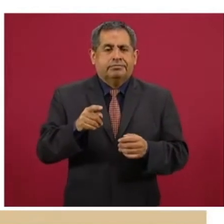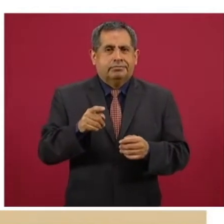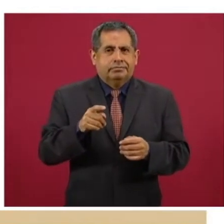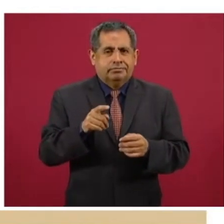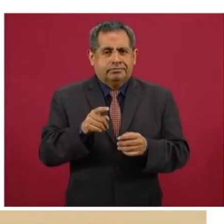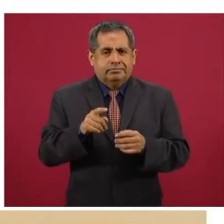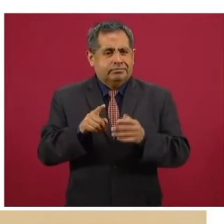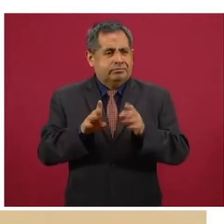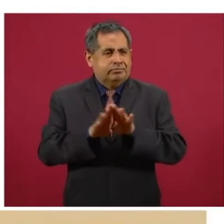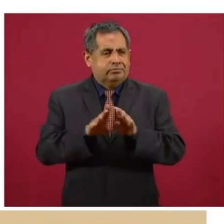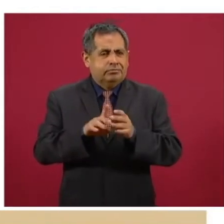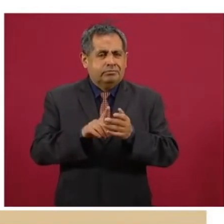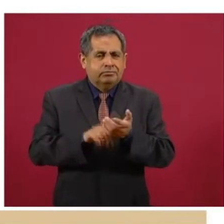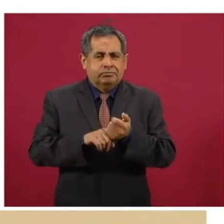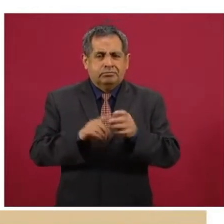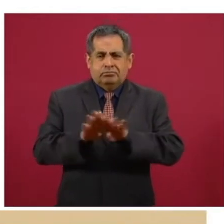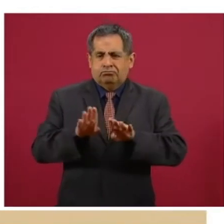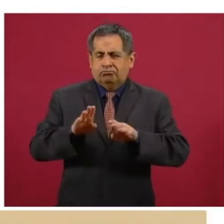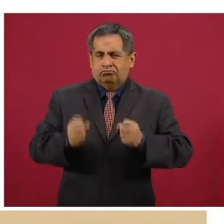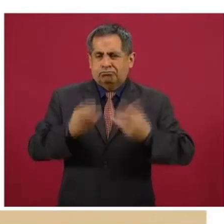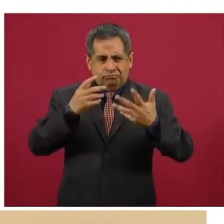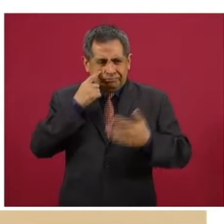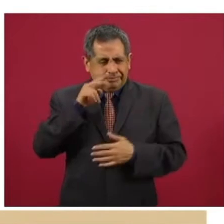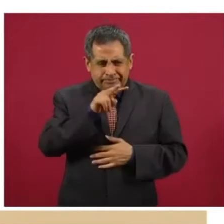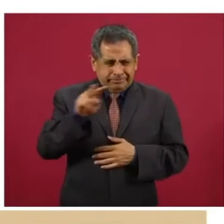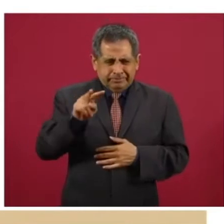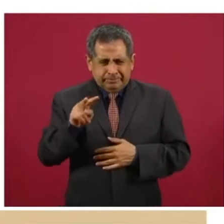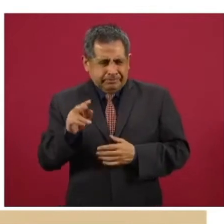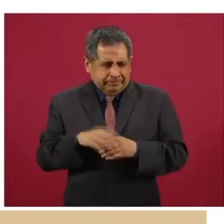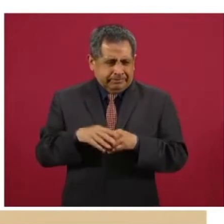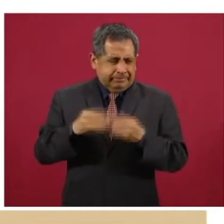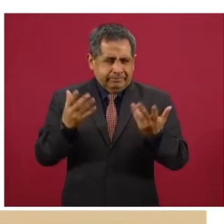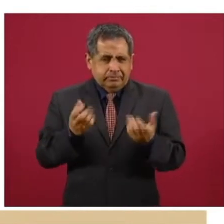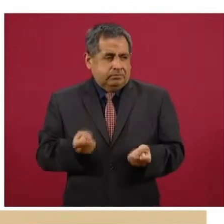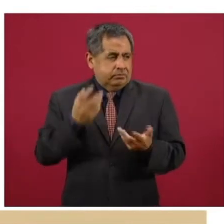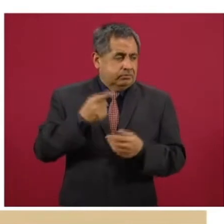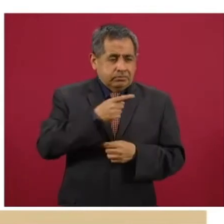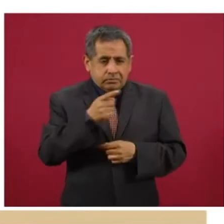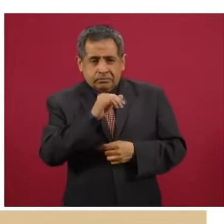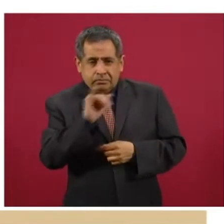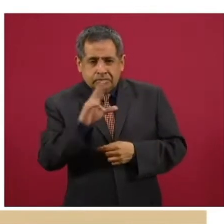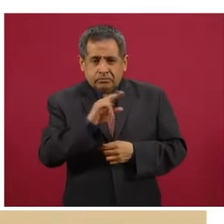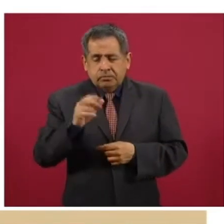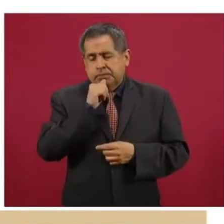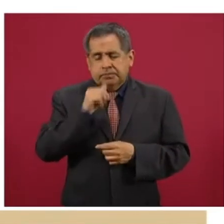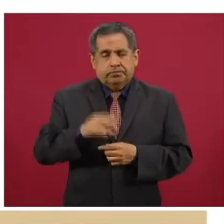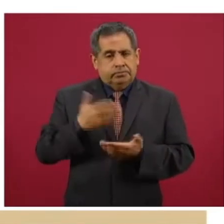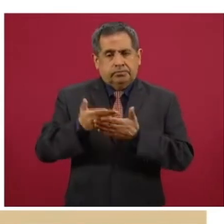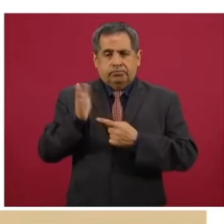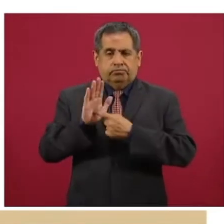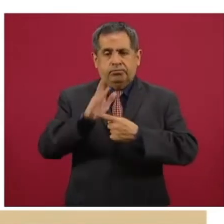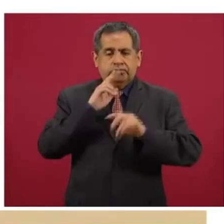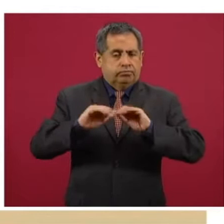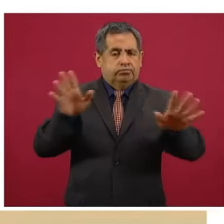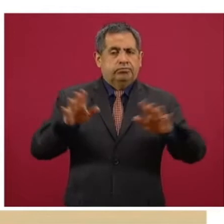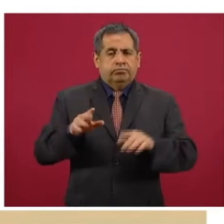gráfica corresponde a los casos y son muchos, no se apreciaba con claridad la trayectoria, el cambio en el tiempo. Ahora la presentamos por